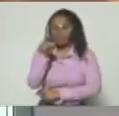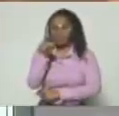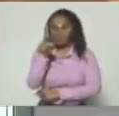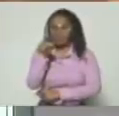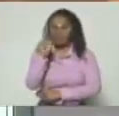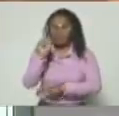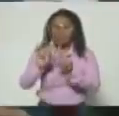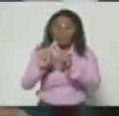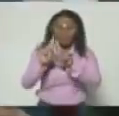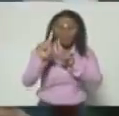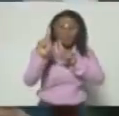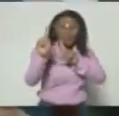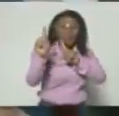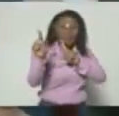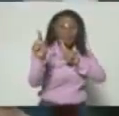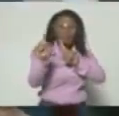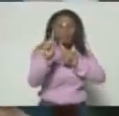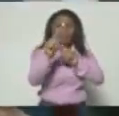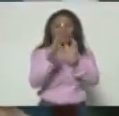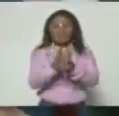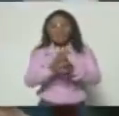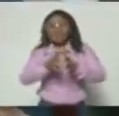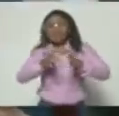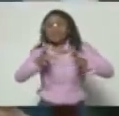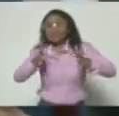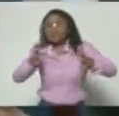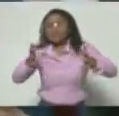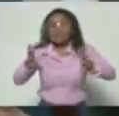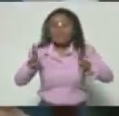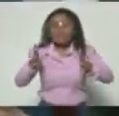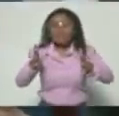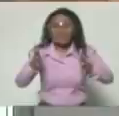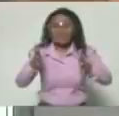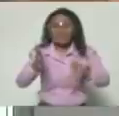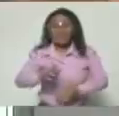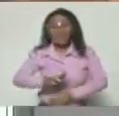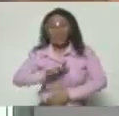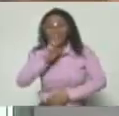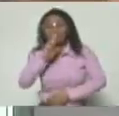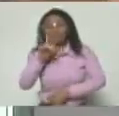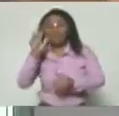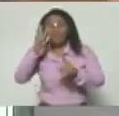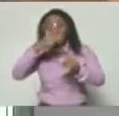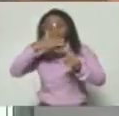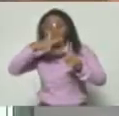a lo lejos, una gran y potencial amenaza.